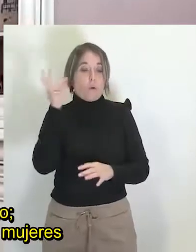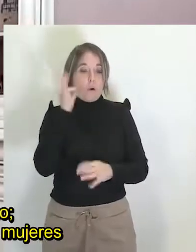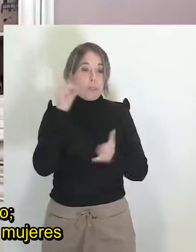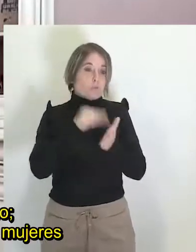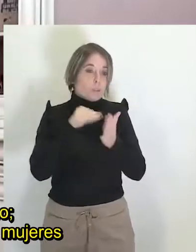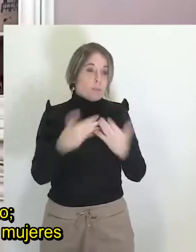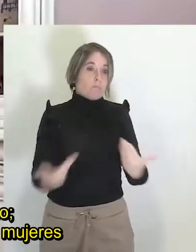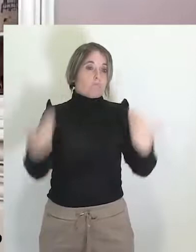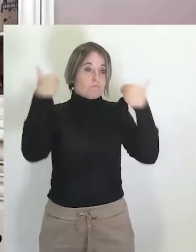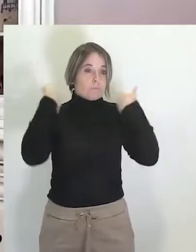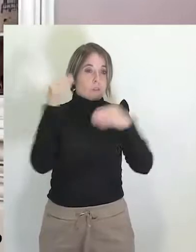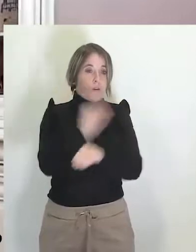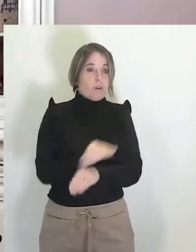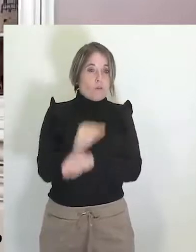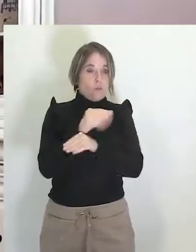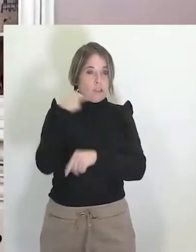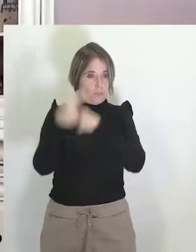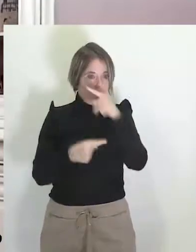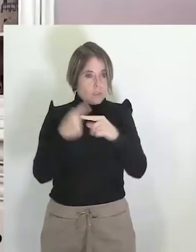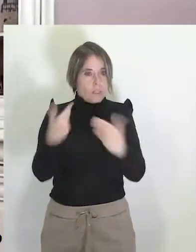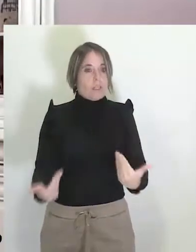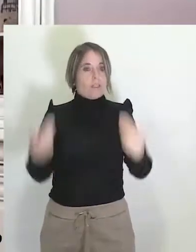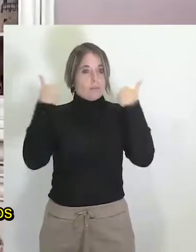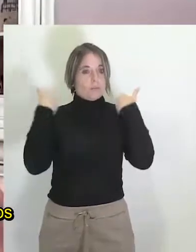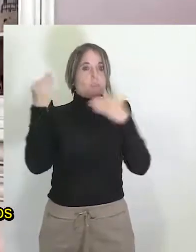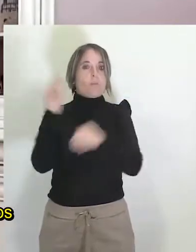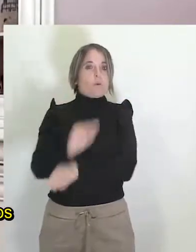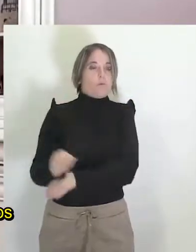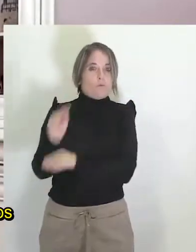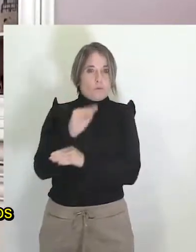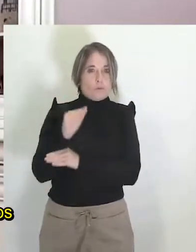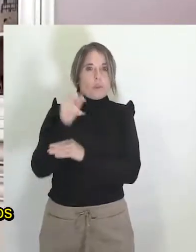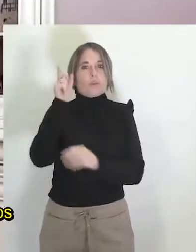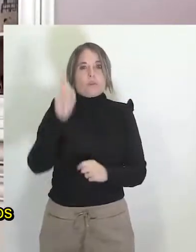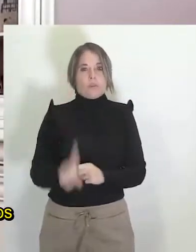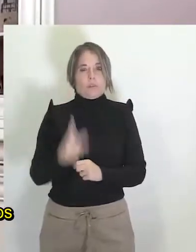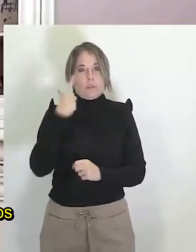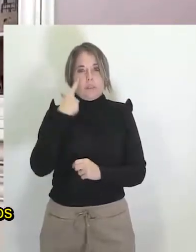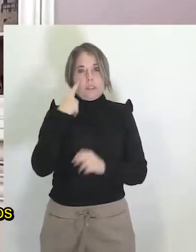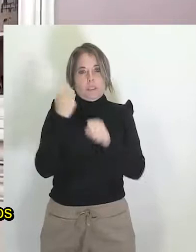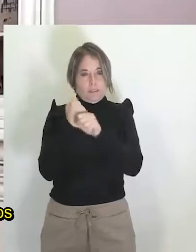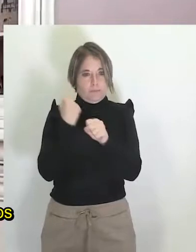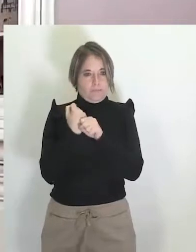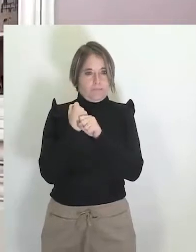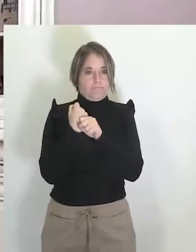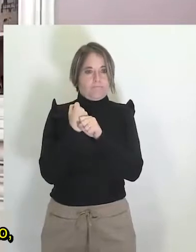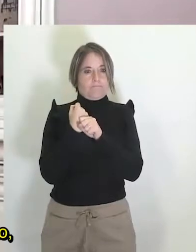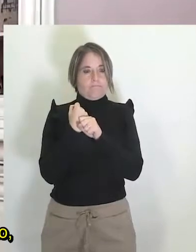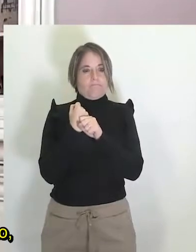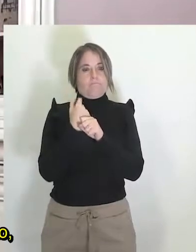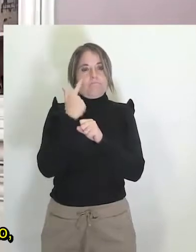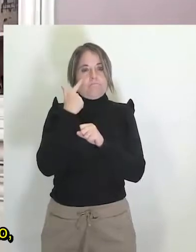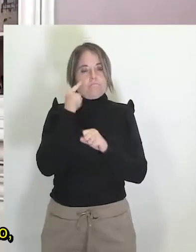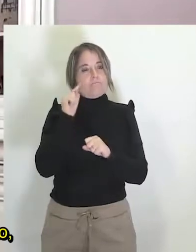veces las mujeres las responsables de los cuidados de la familia, las responsables de cuidados a nivel laboral.